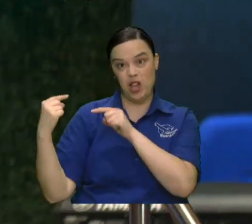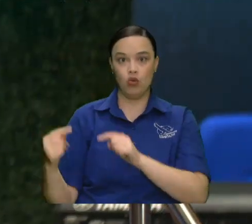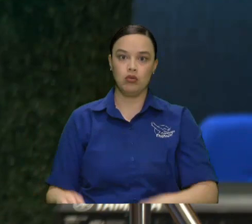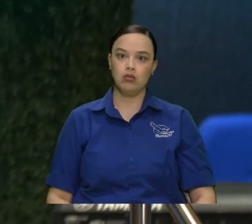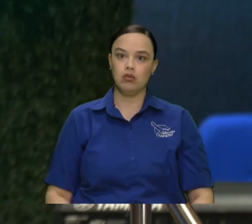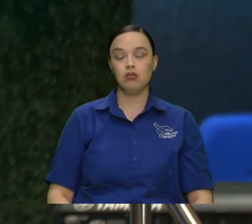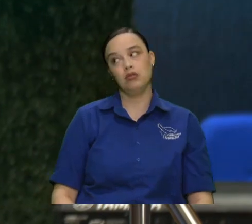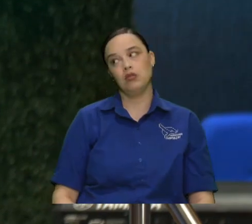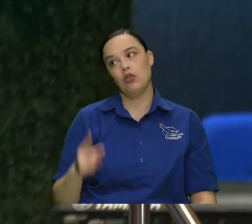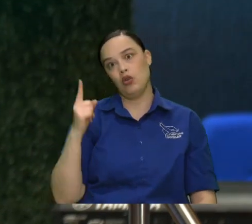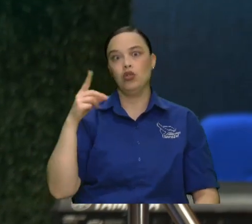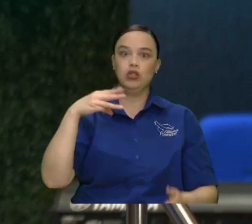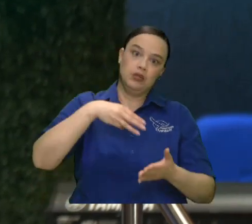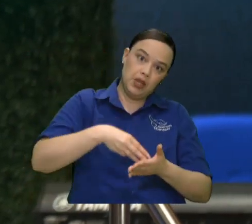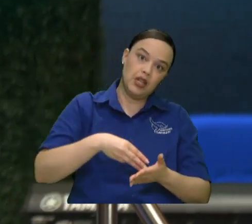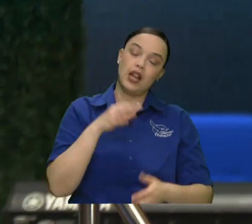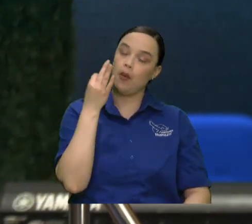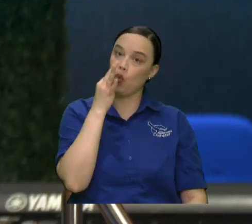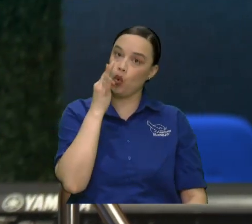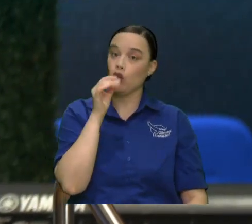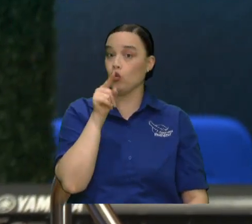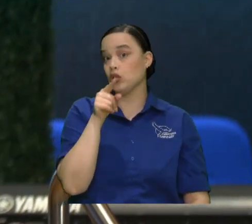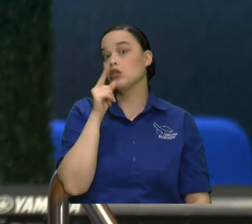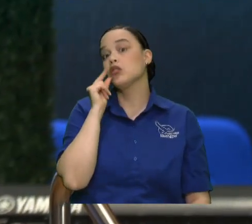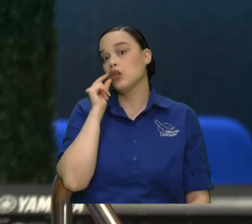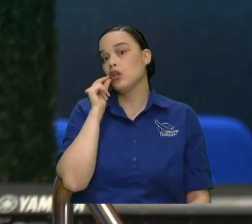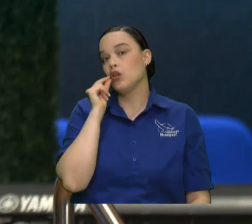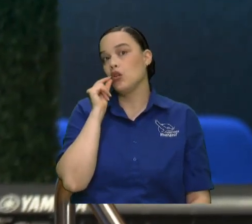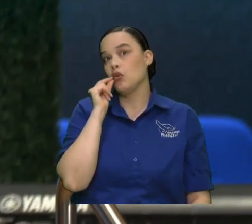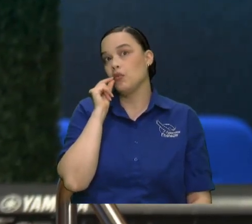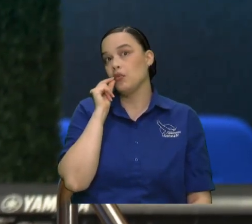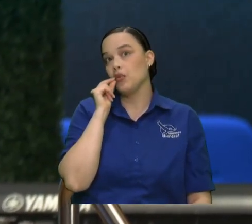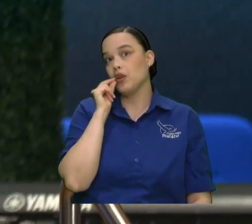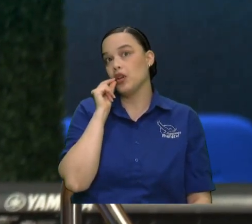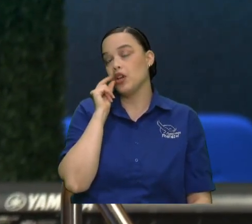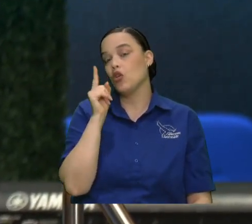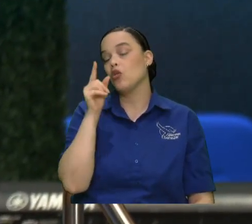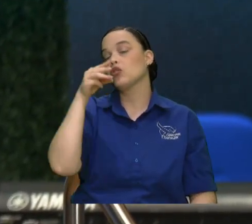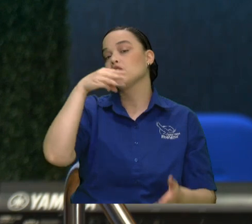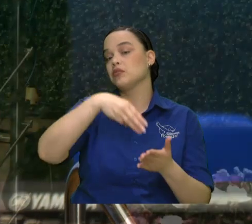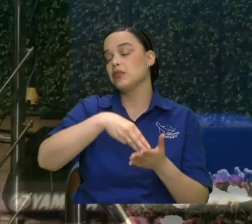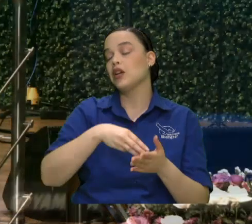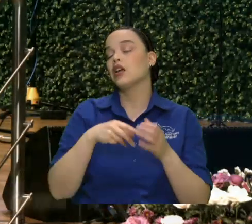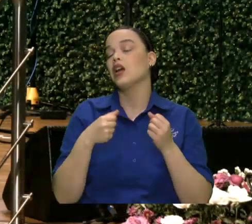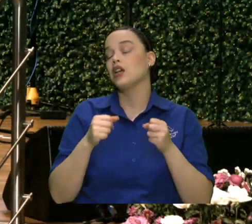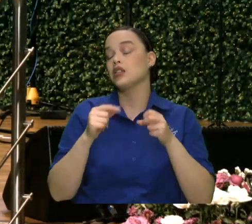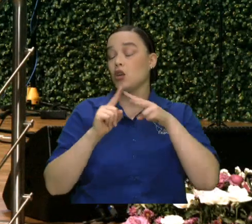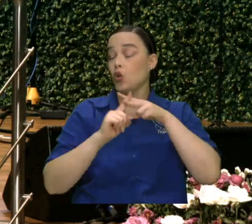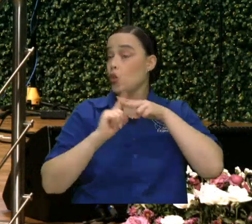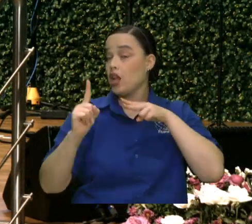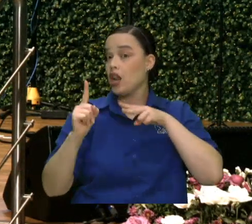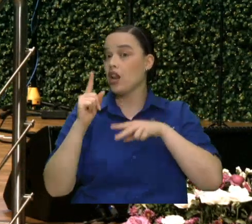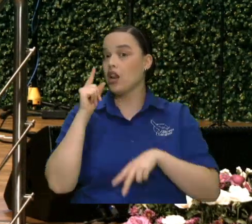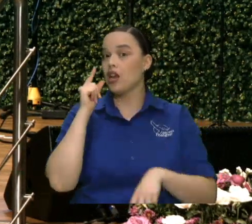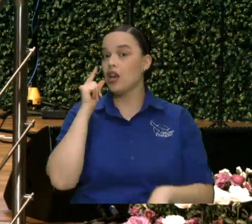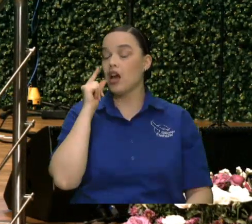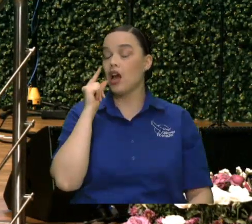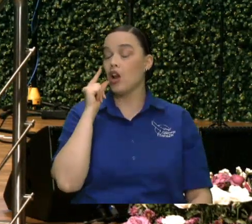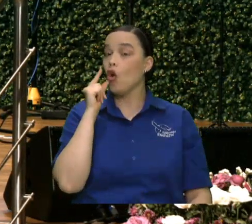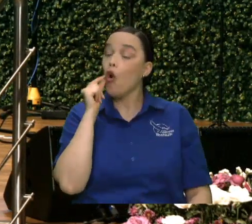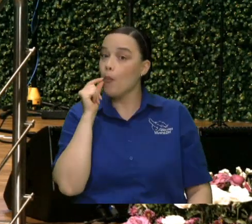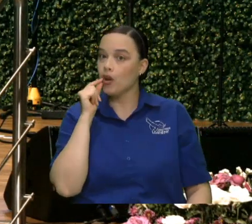que hace huir la hermana si usted es el varón y si no si usted la hermana los mil que hace huir el hermano usted no los puede servir